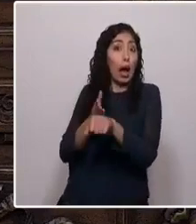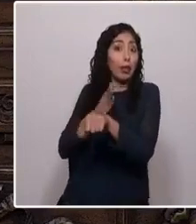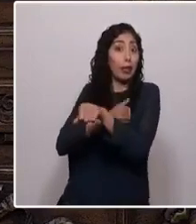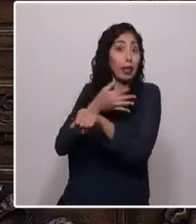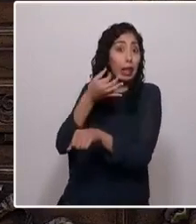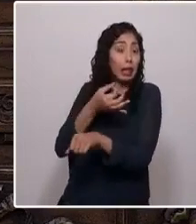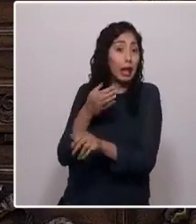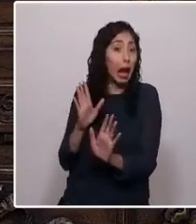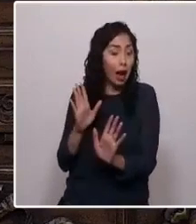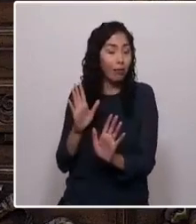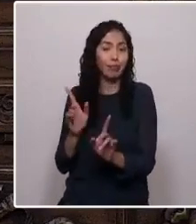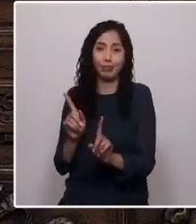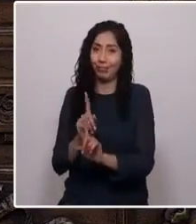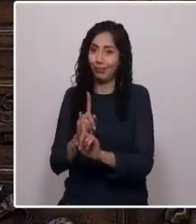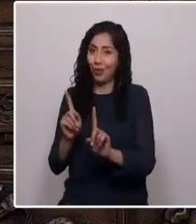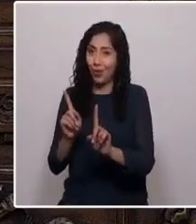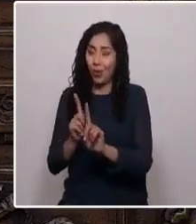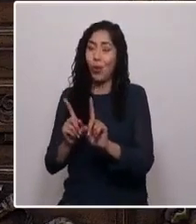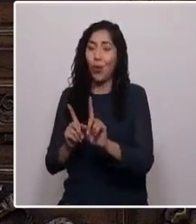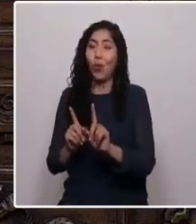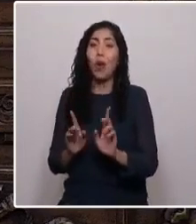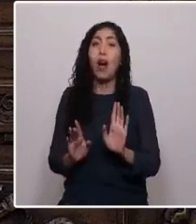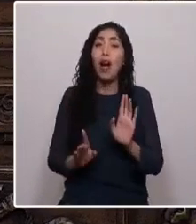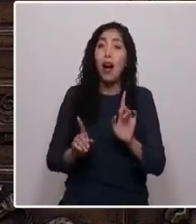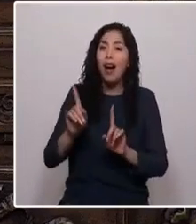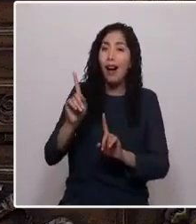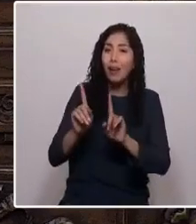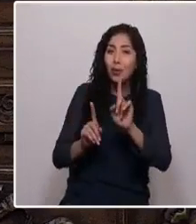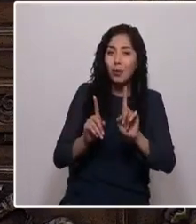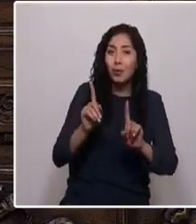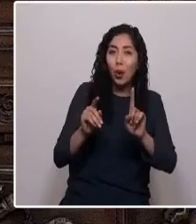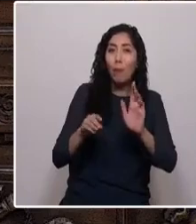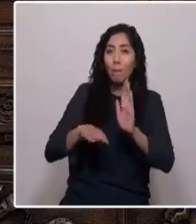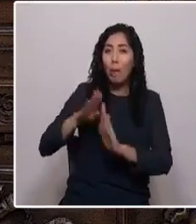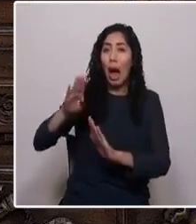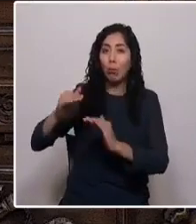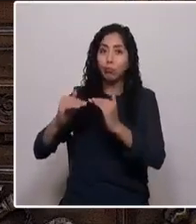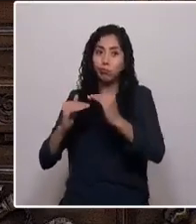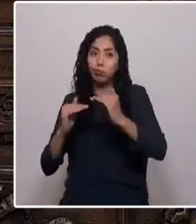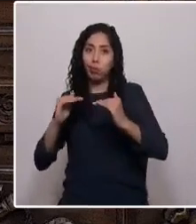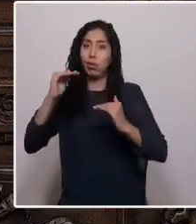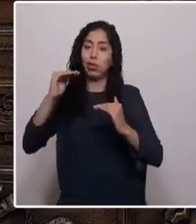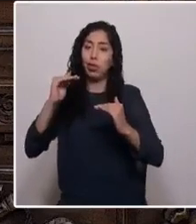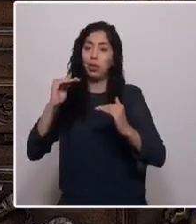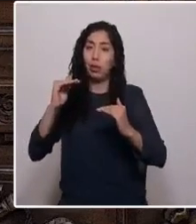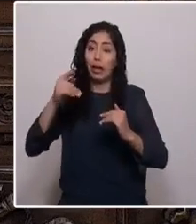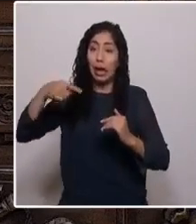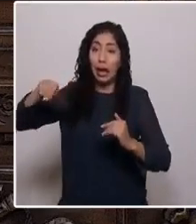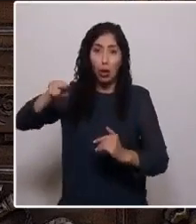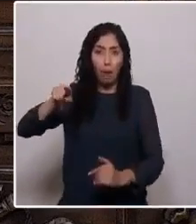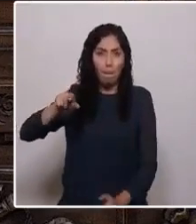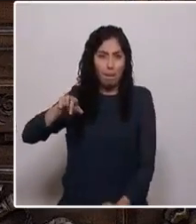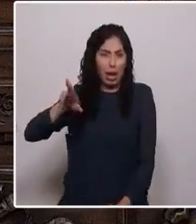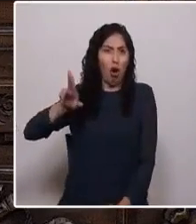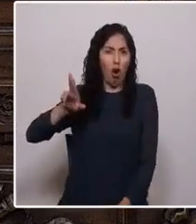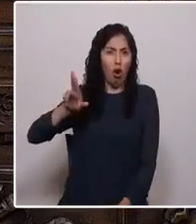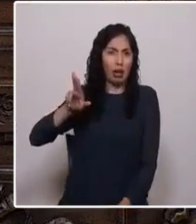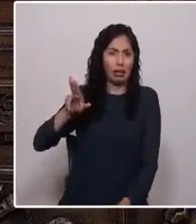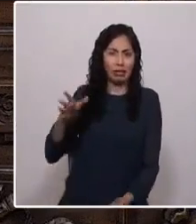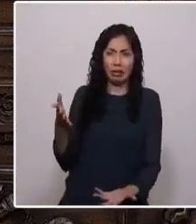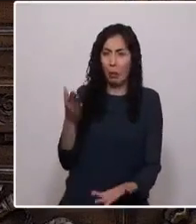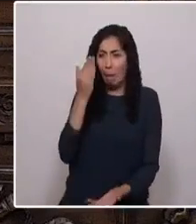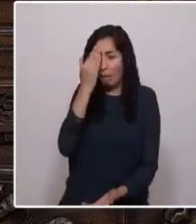campaña, unos más que otros y demasiado sobre otros, que han actuado peor que viejas prácticas políticas